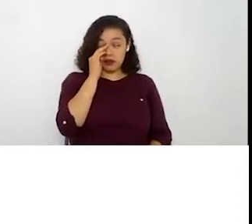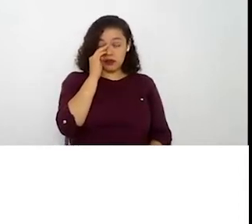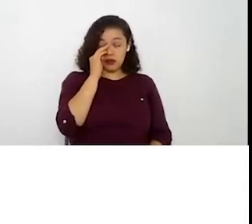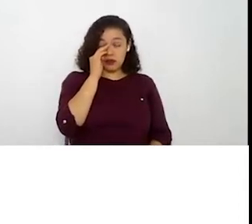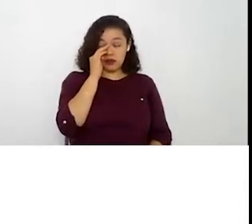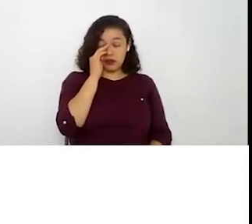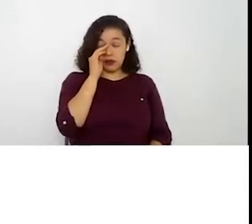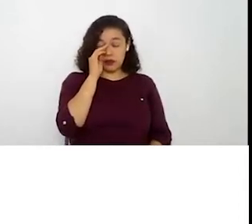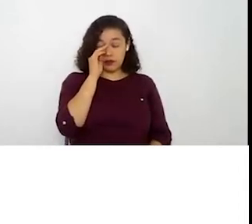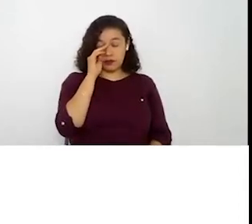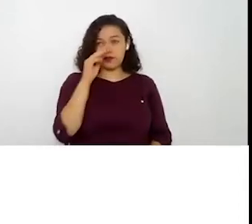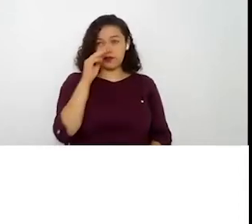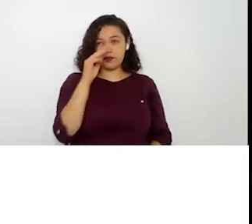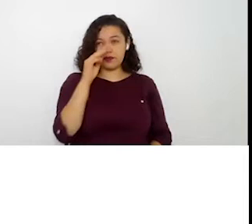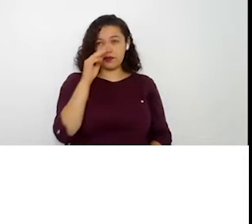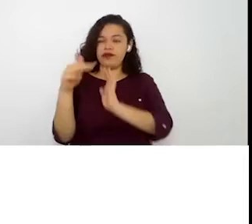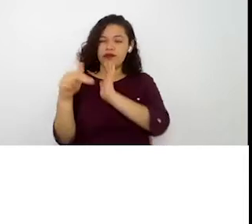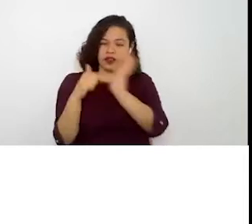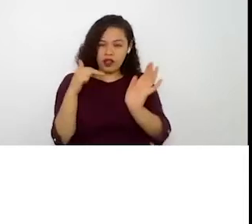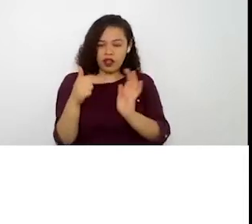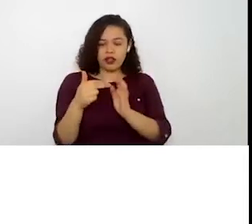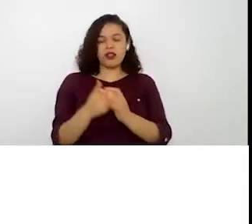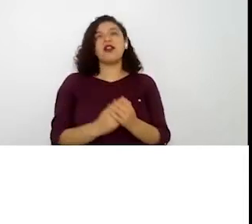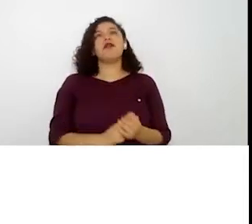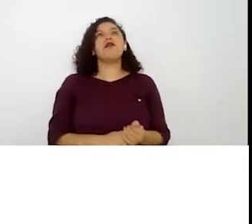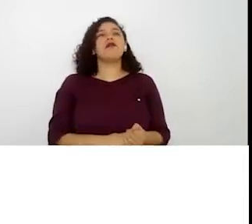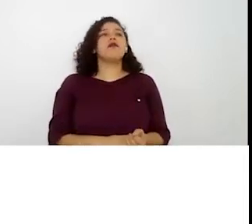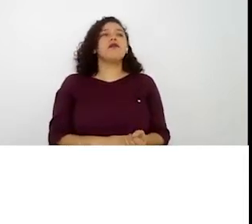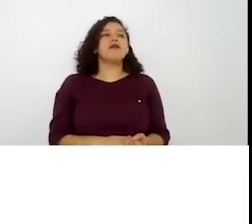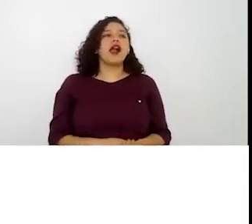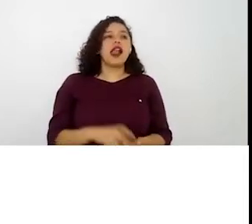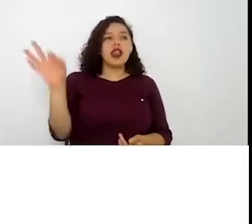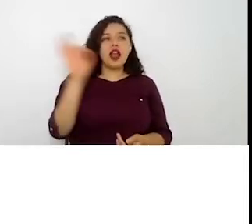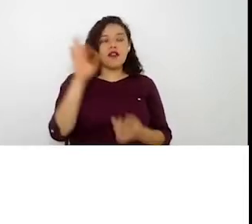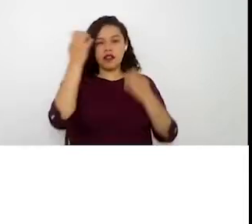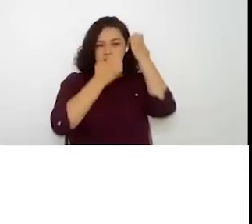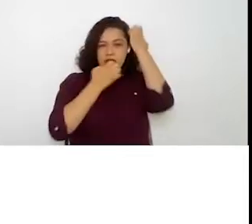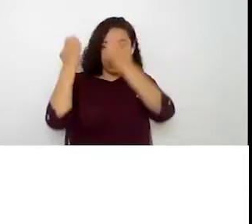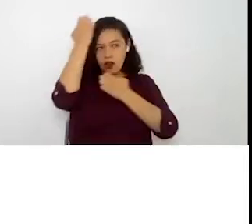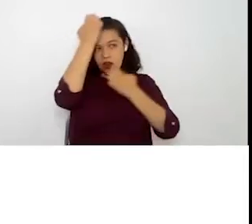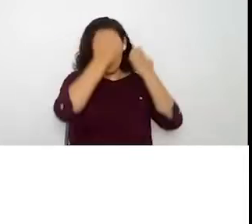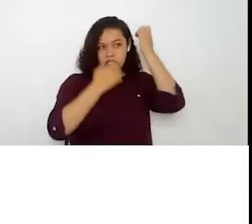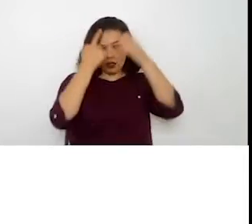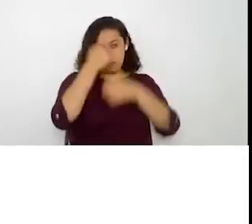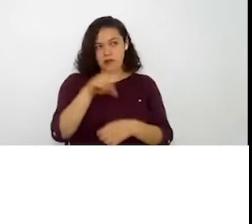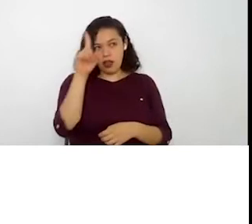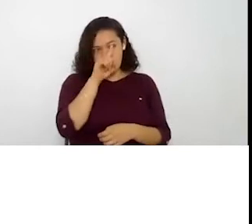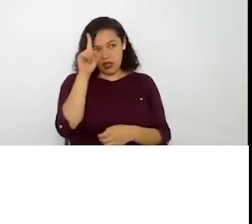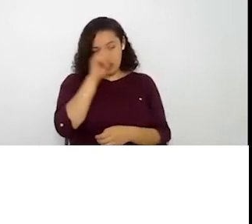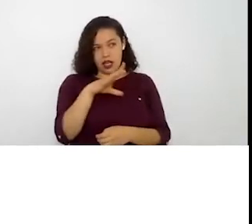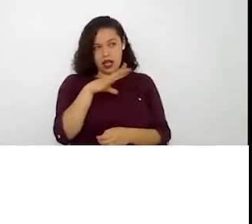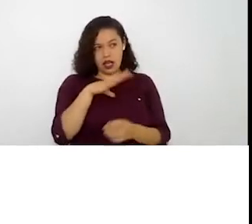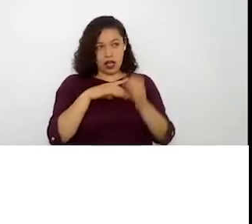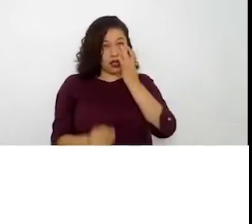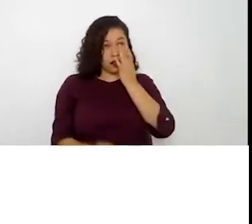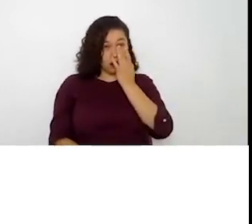sus firmas tal vez podamos tener por ahí nuestras evaluaciones de esta orientación que estamos dando de esta